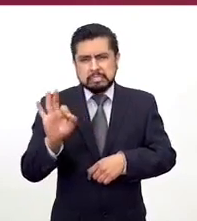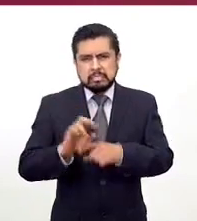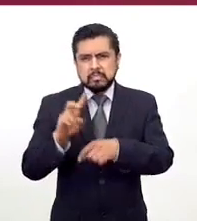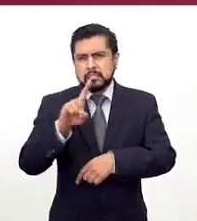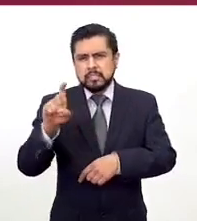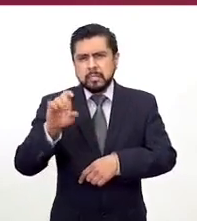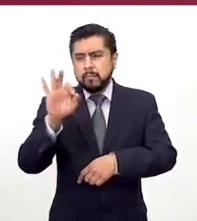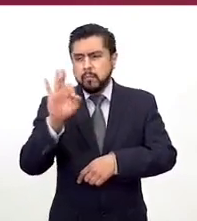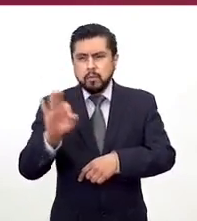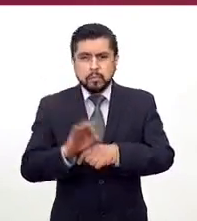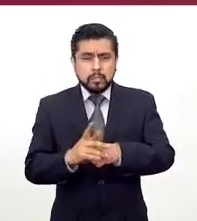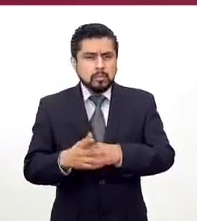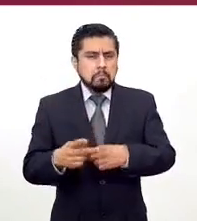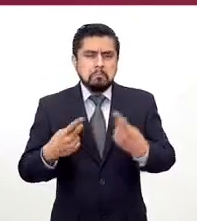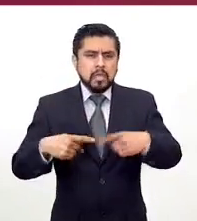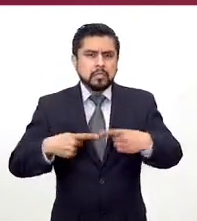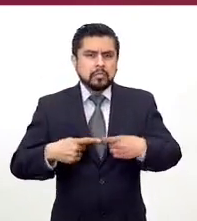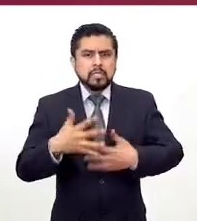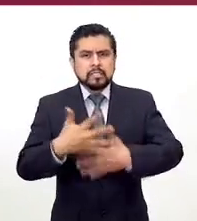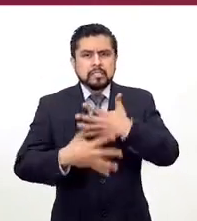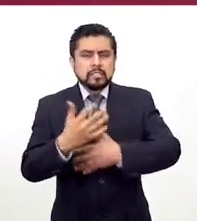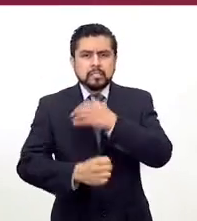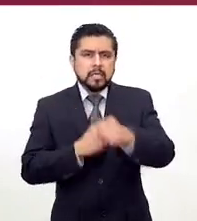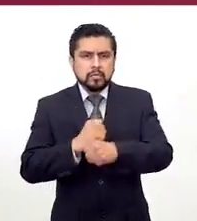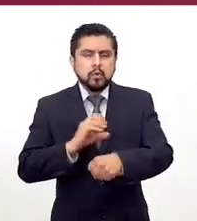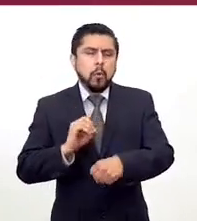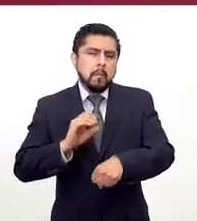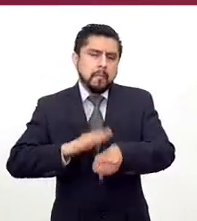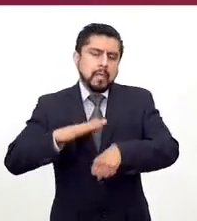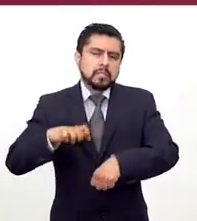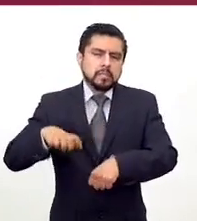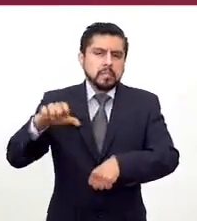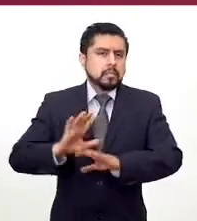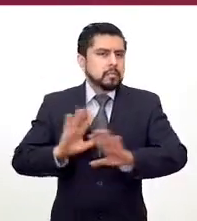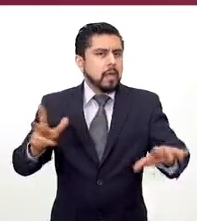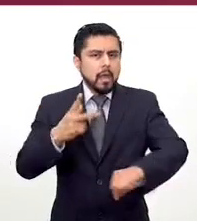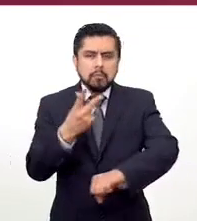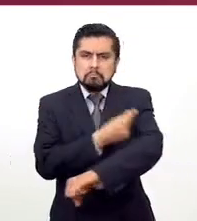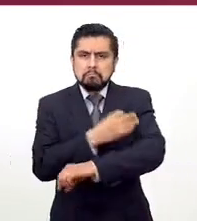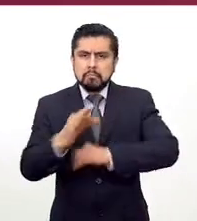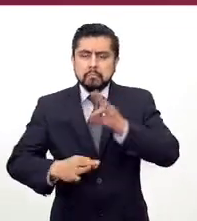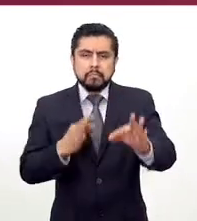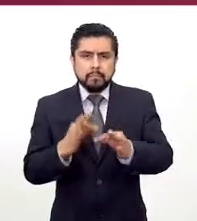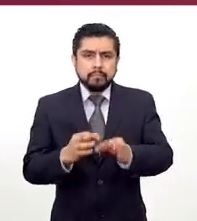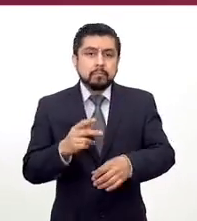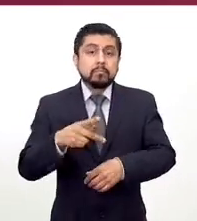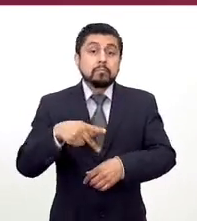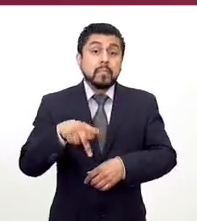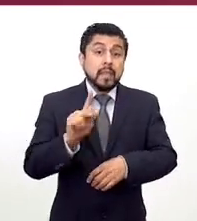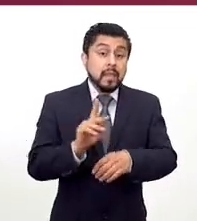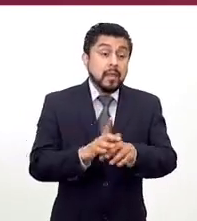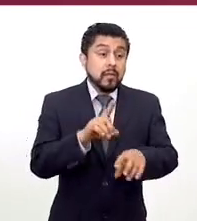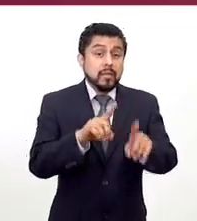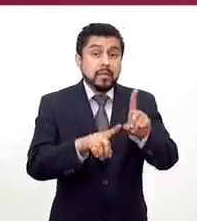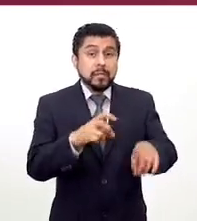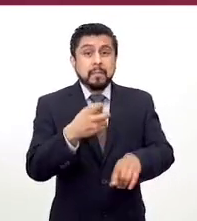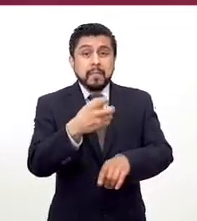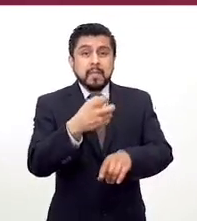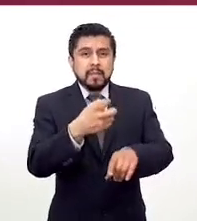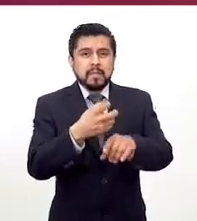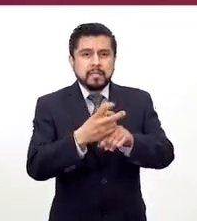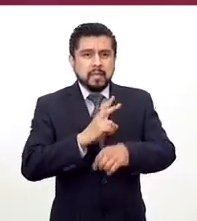en la ciudad de personas de 15 años y más, están vacunadas y también debido a la característica de la